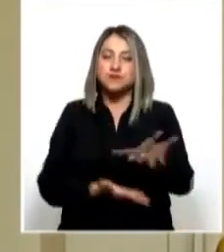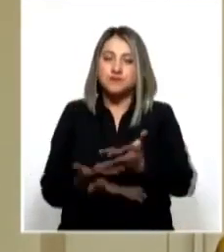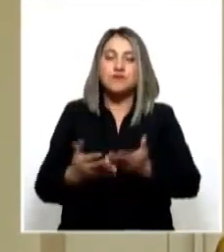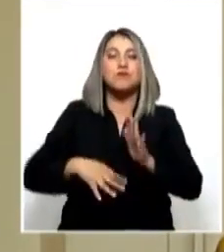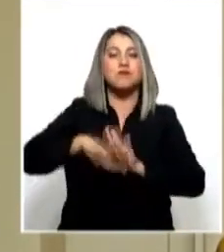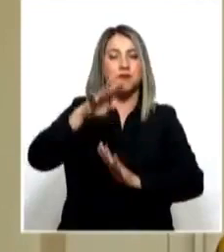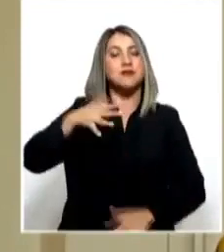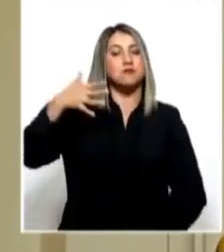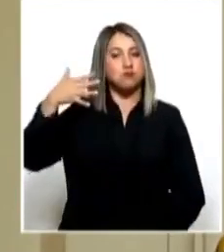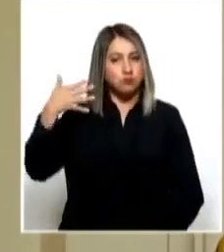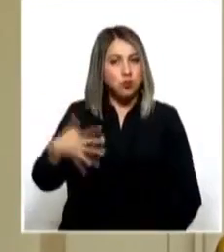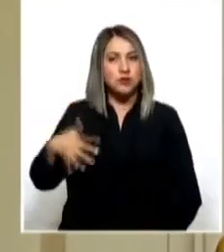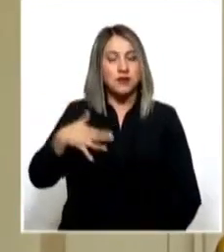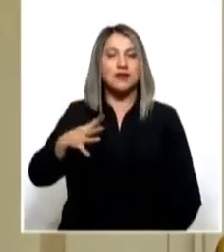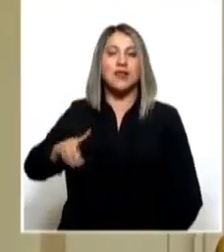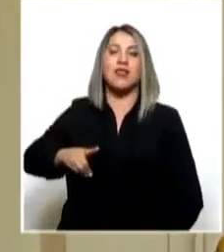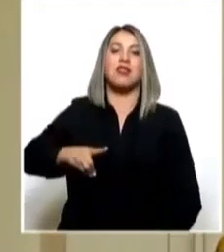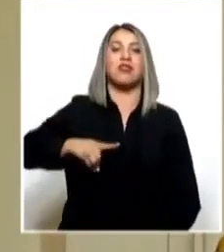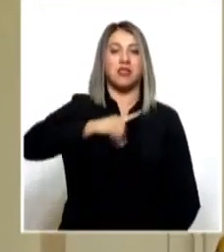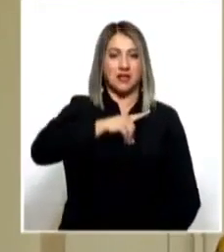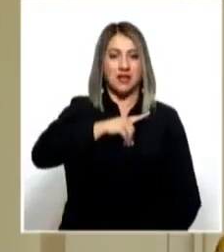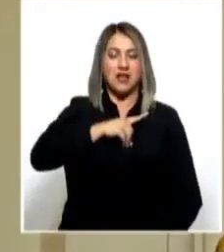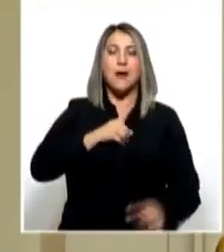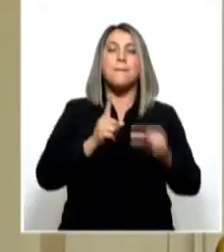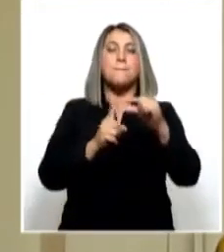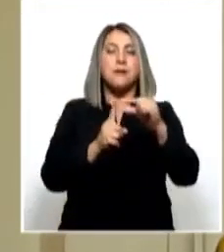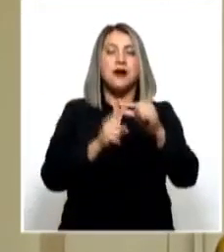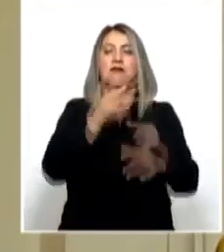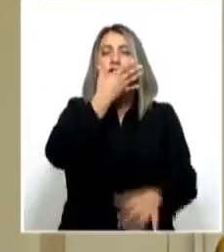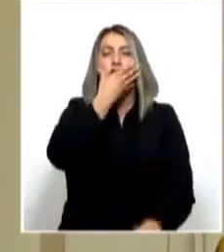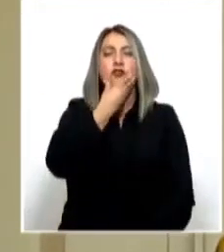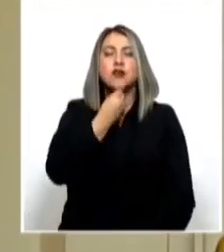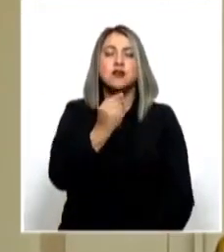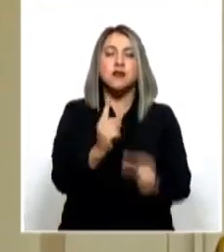todo en la dignidad, esa palabra tan linda,